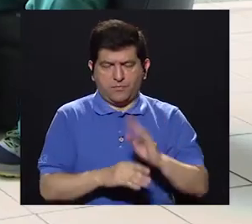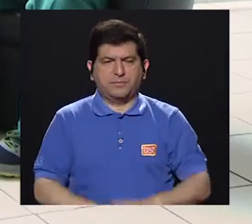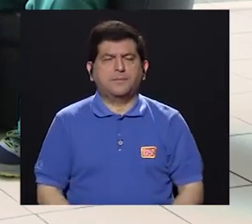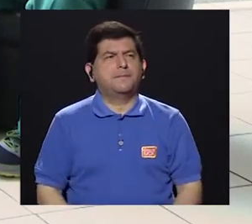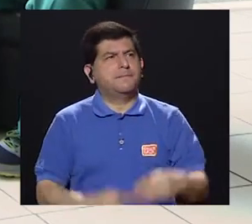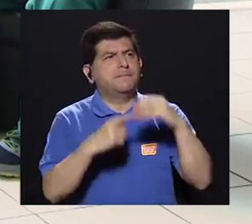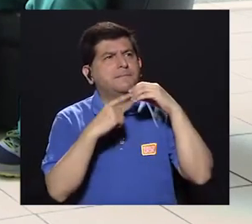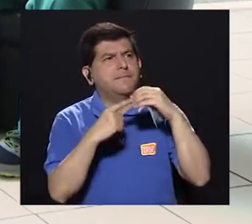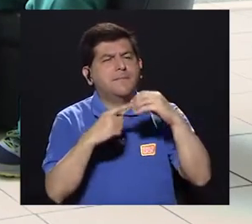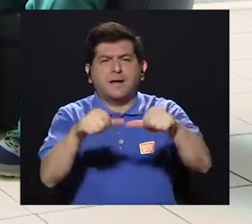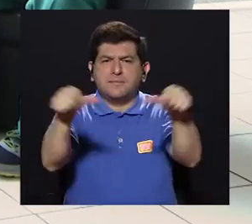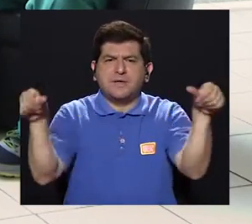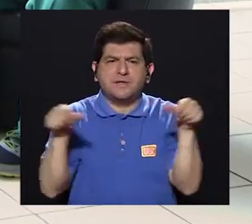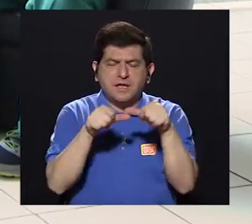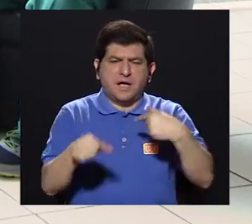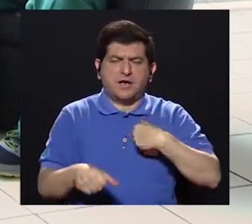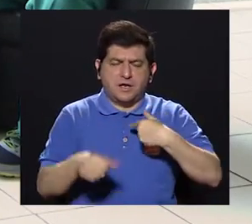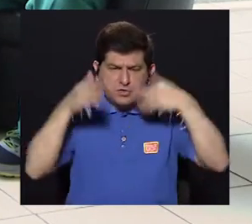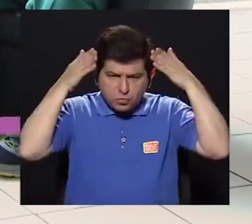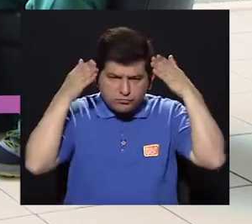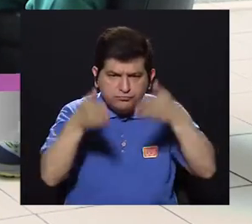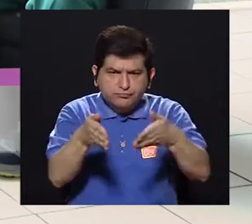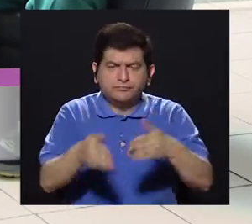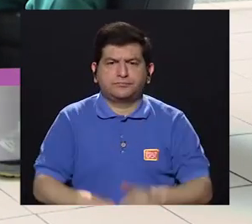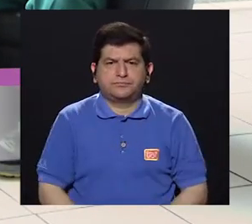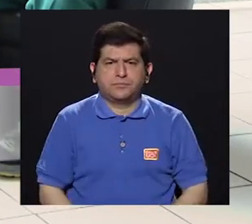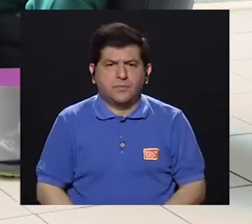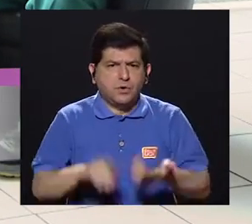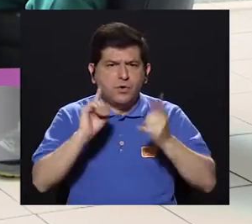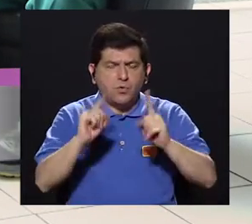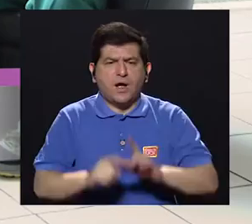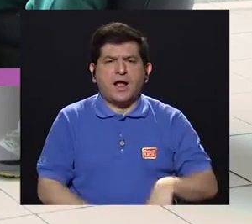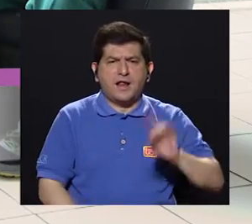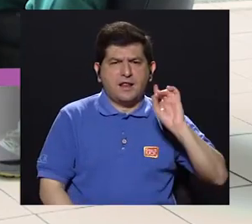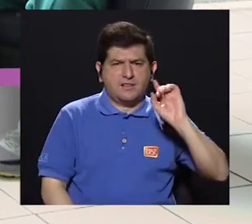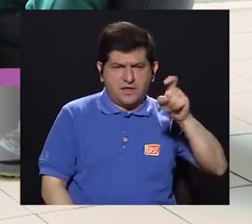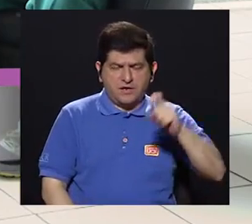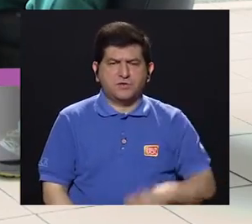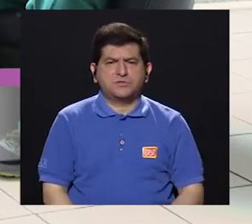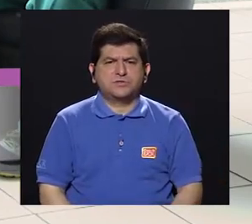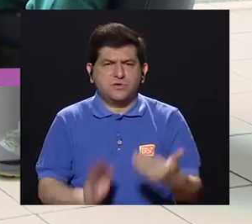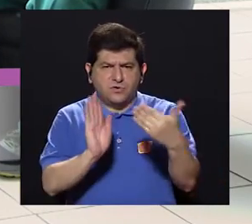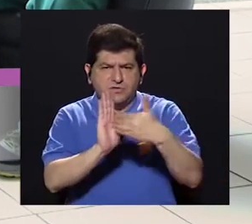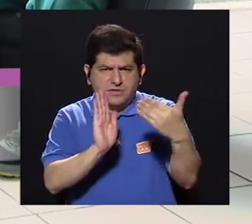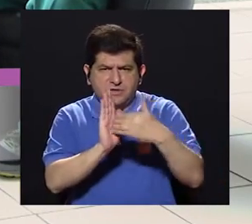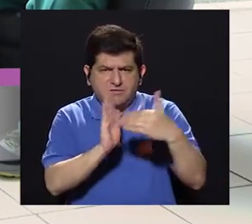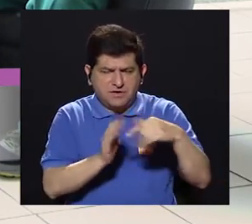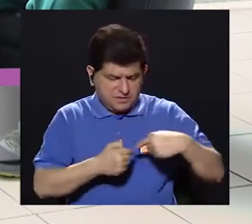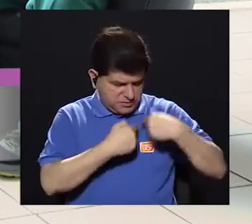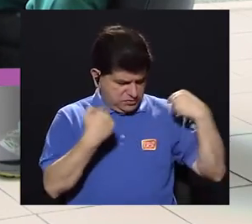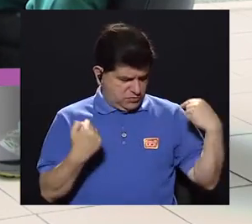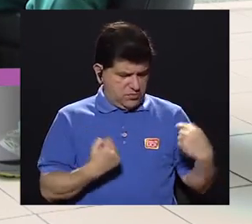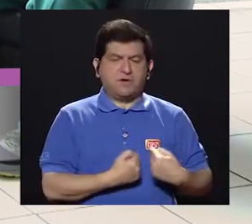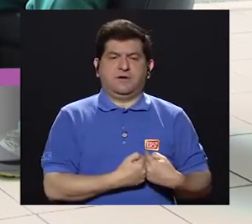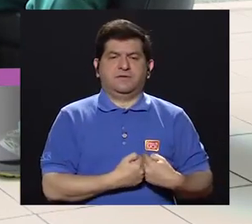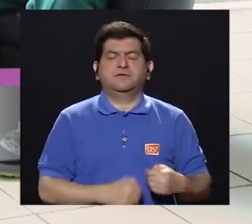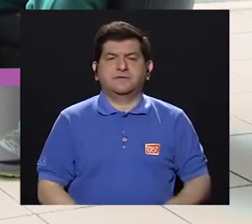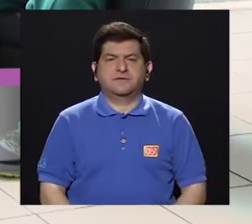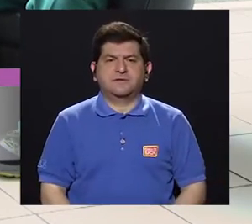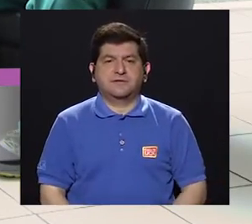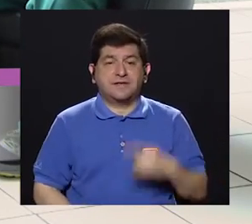que es principalmente en el área donde yo estoy enfocado, que es la parte del diagnóstico y tratamiento de lesiones cardiovasculares.